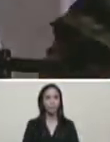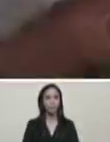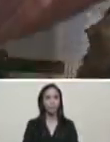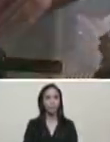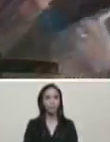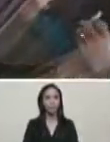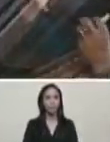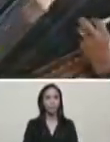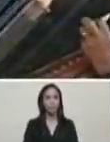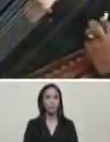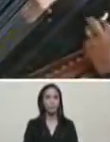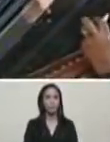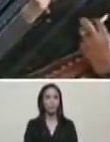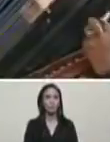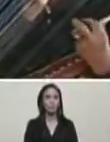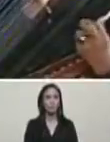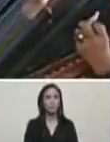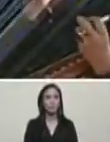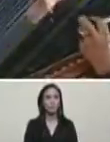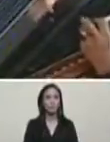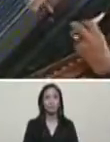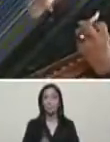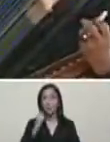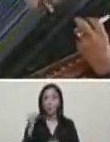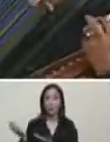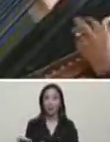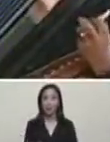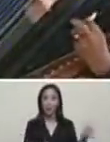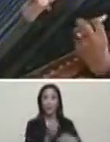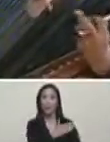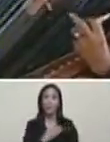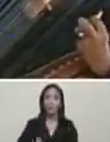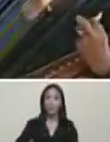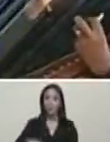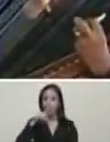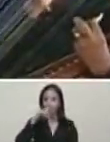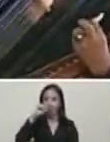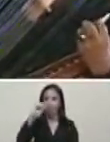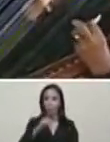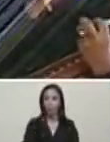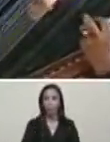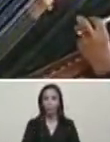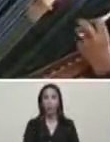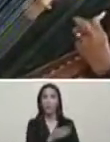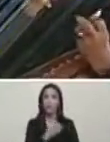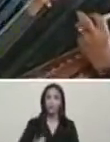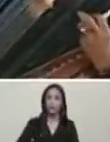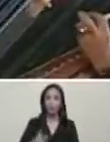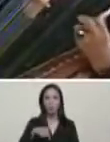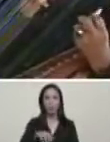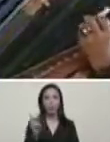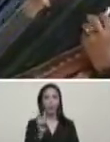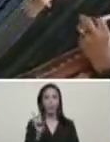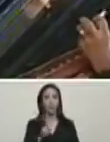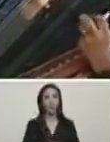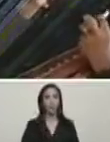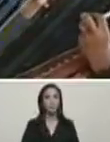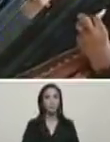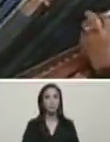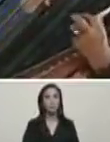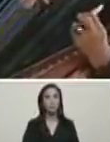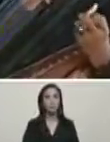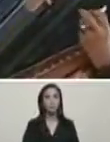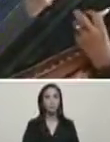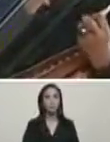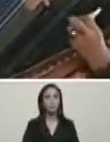Damos la bienvenida al ciudadano Nicolás Maduro Moros, presidente constitucional de la República Bolivariana de